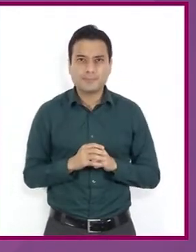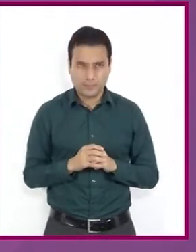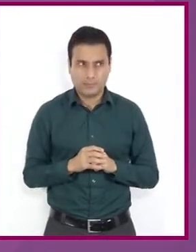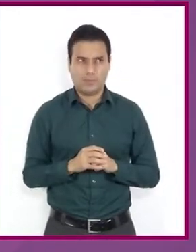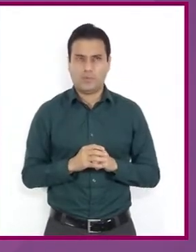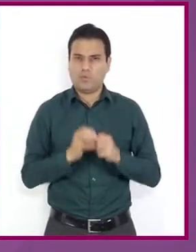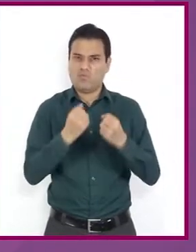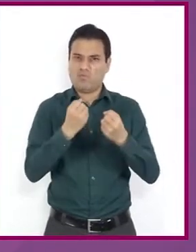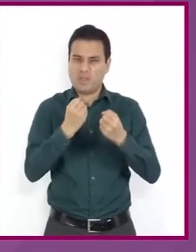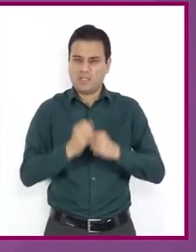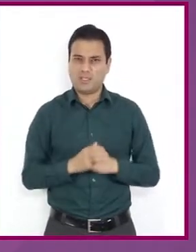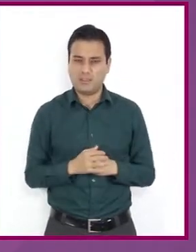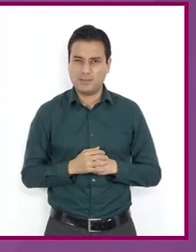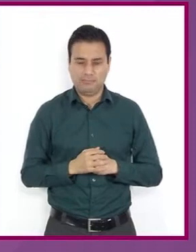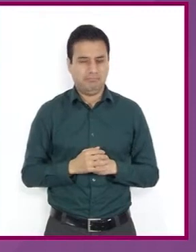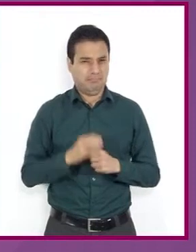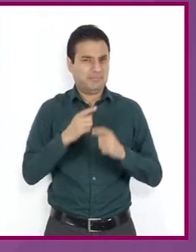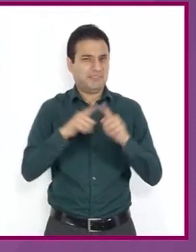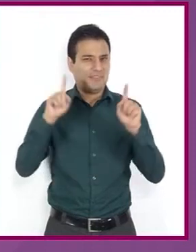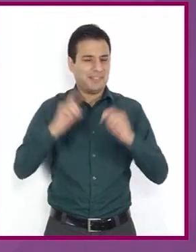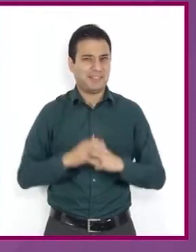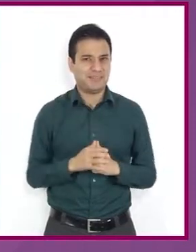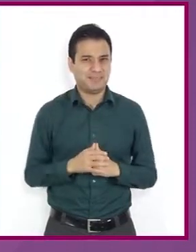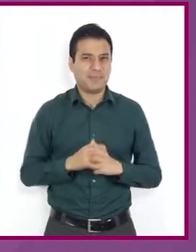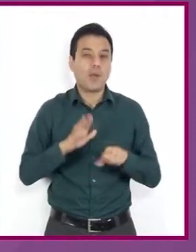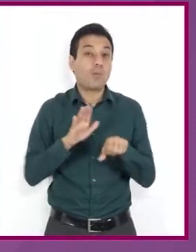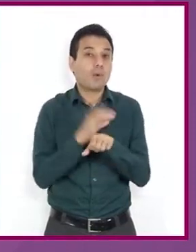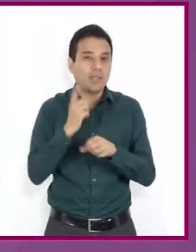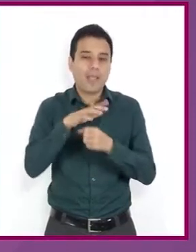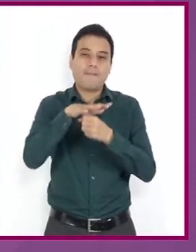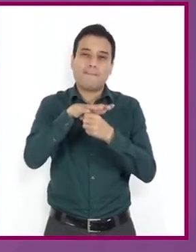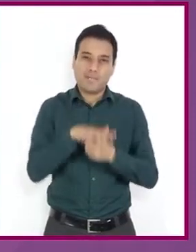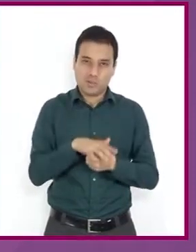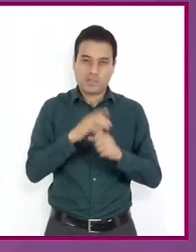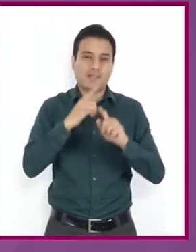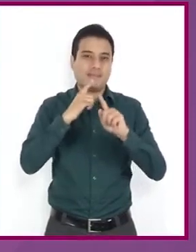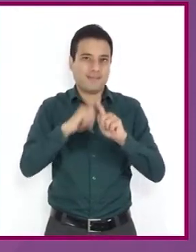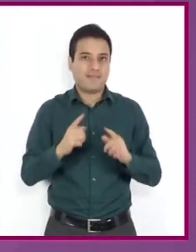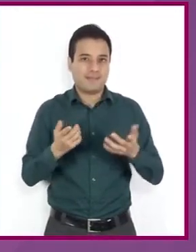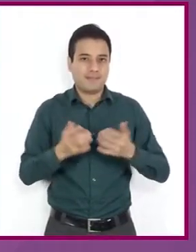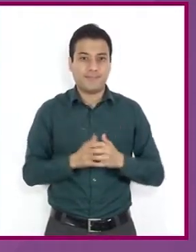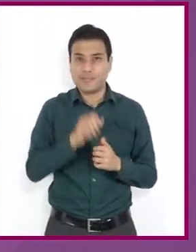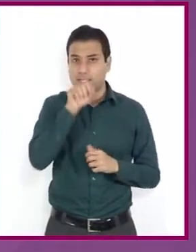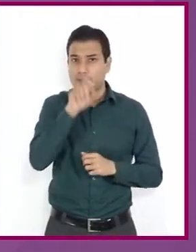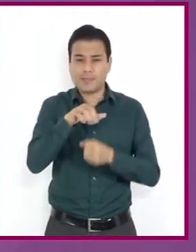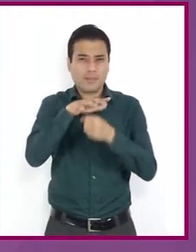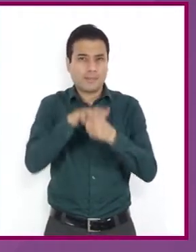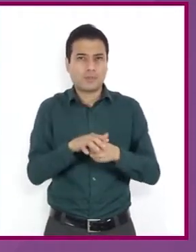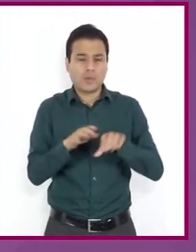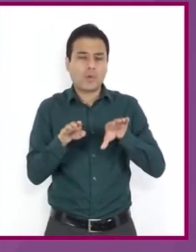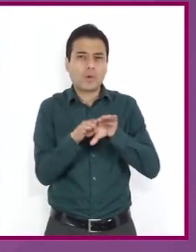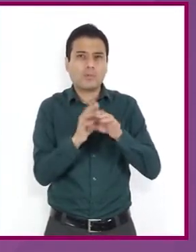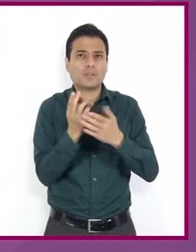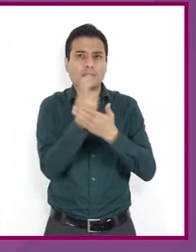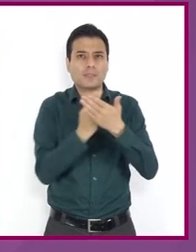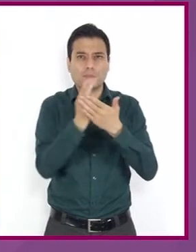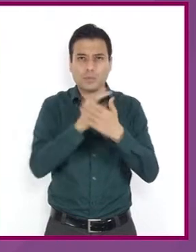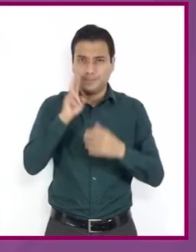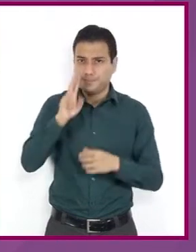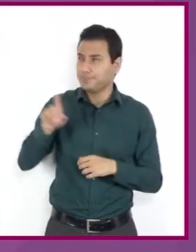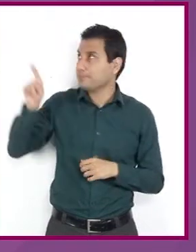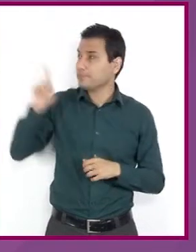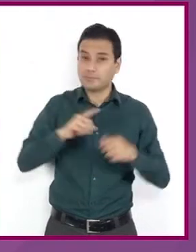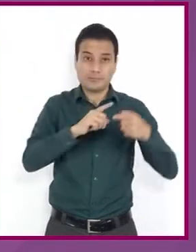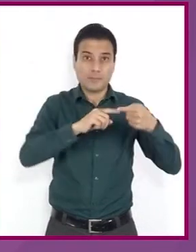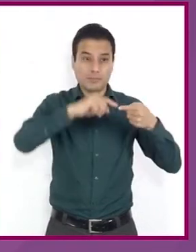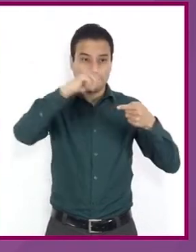como grave. Las variaciones de presión de ondas pueden ser representadas mediante una gráfica como esta, en la